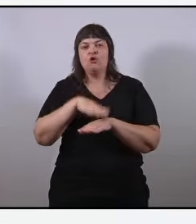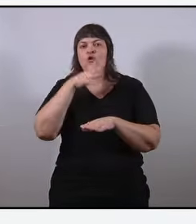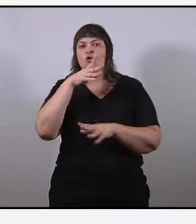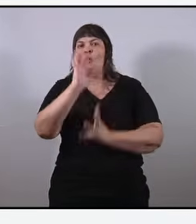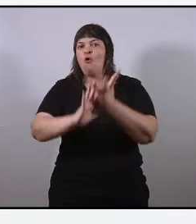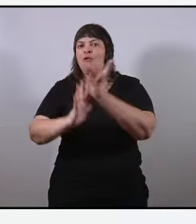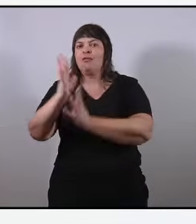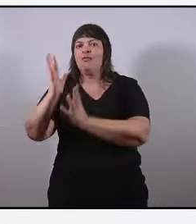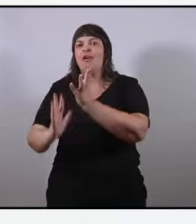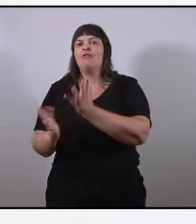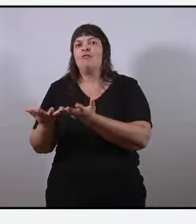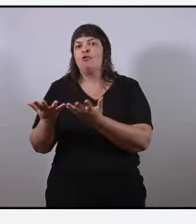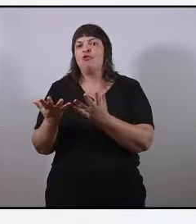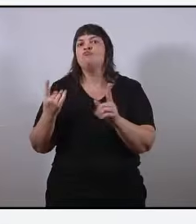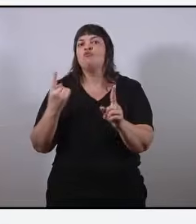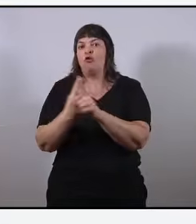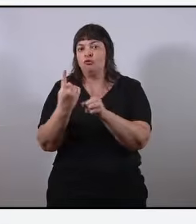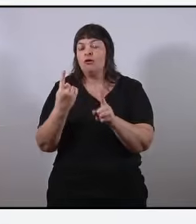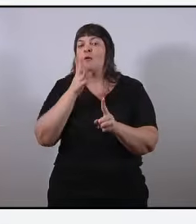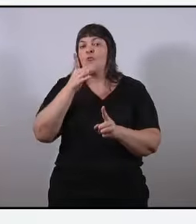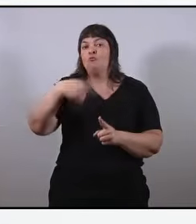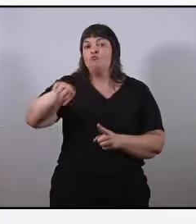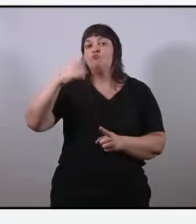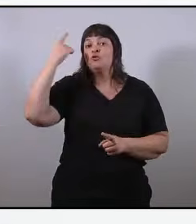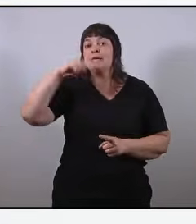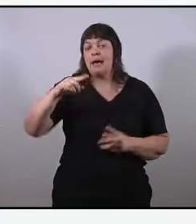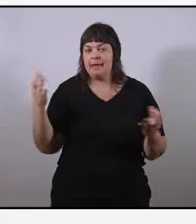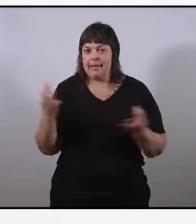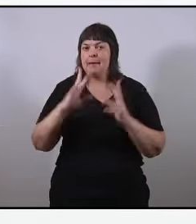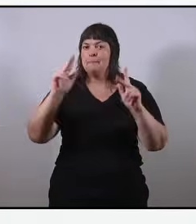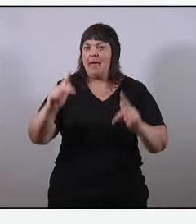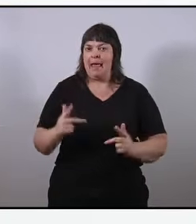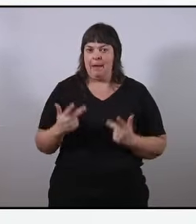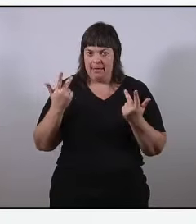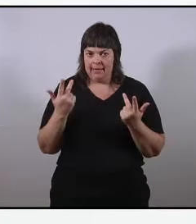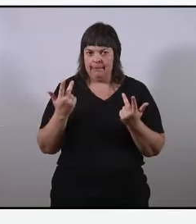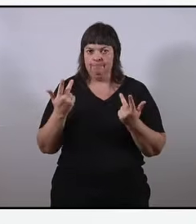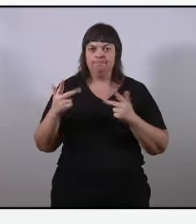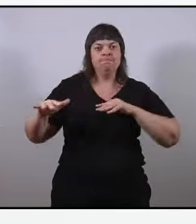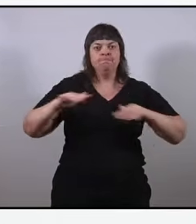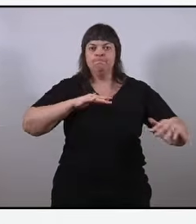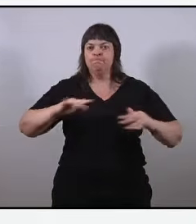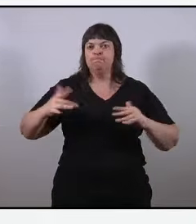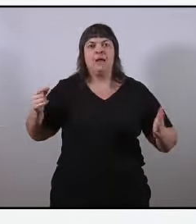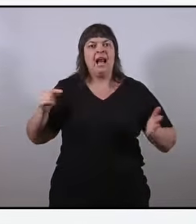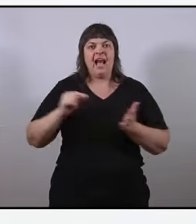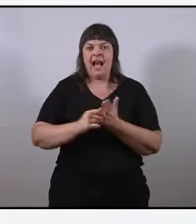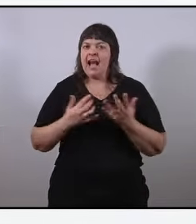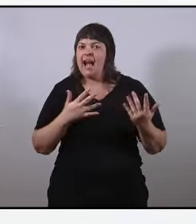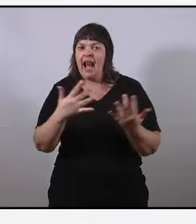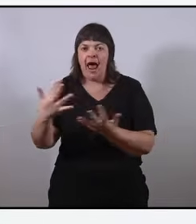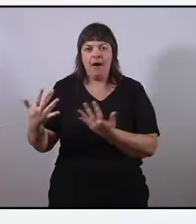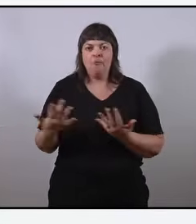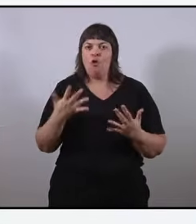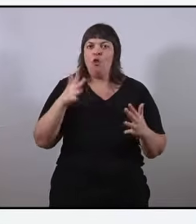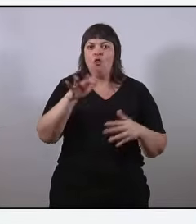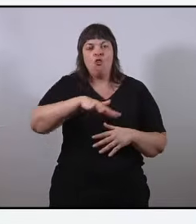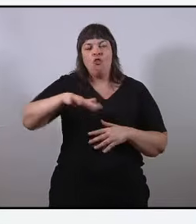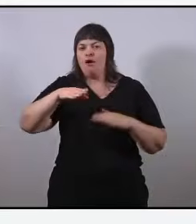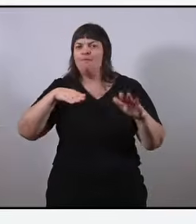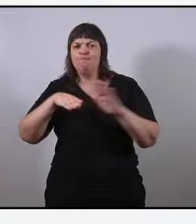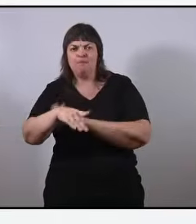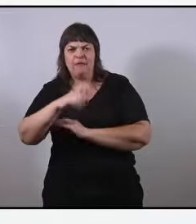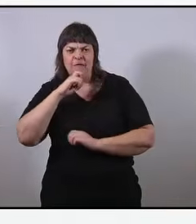los incendios porque, como saben, nos va a permitir actuar con rapidez en zonas de difícil